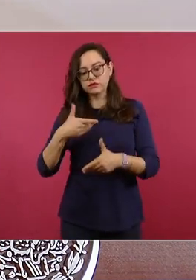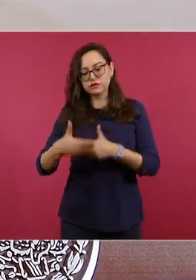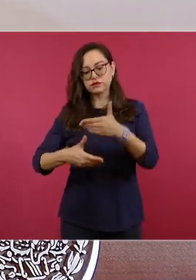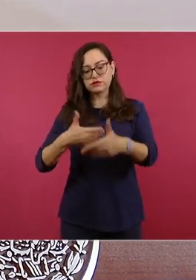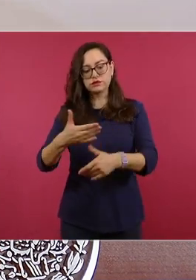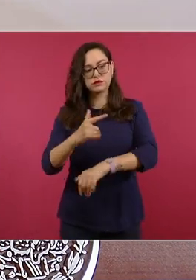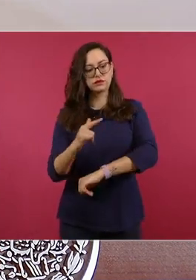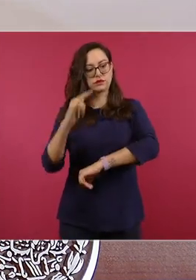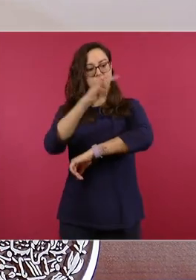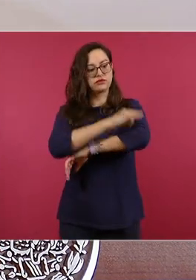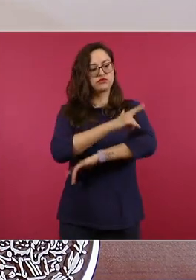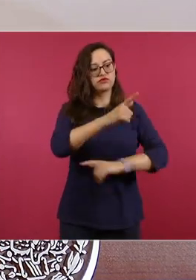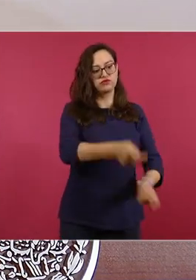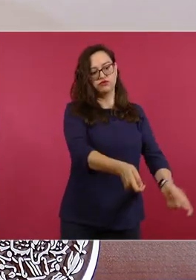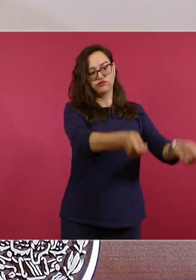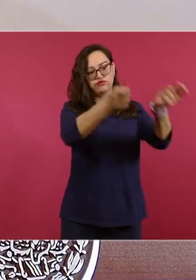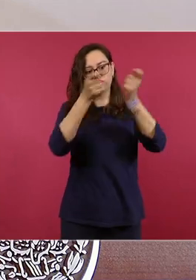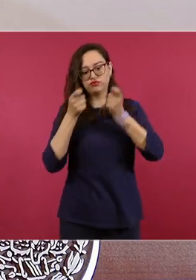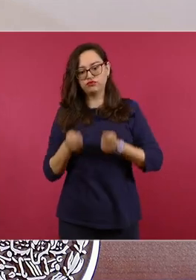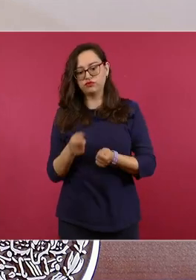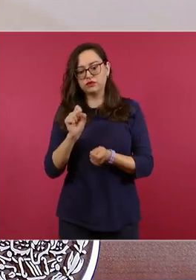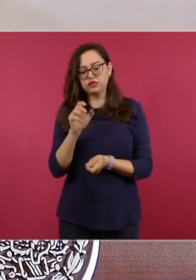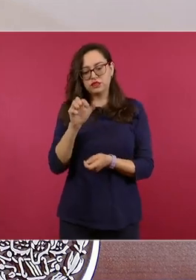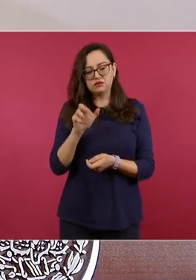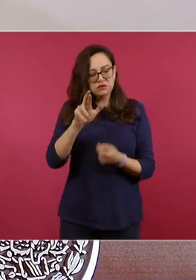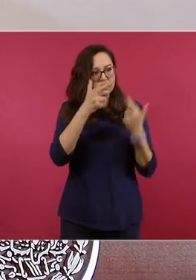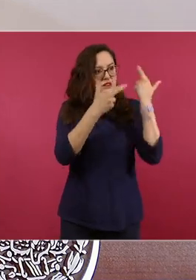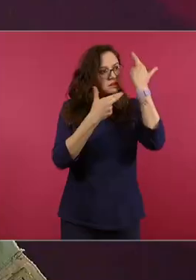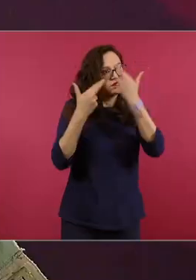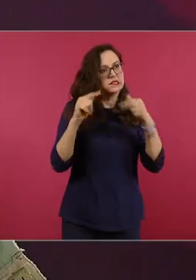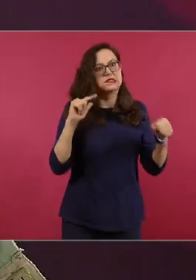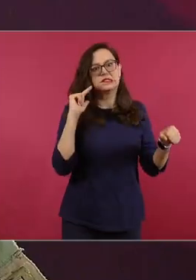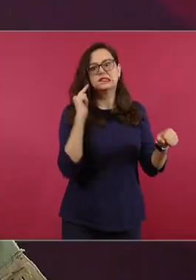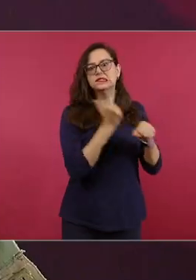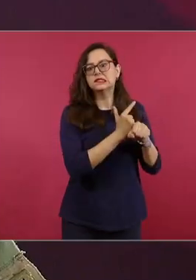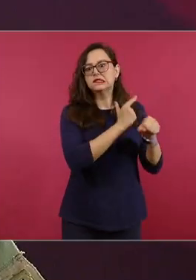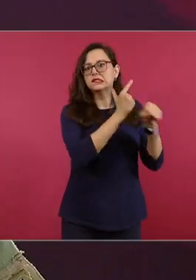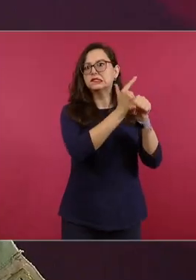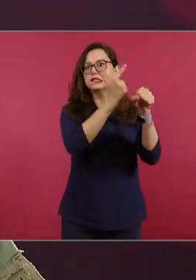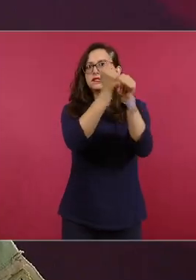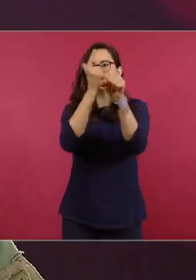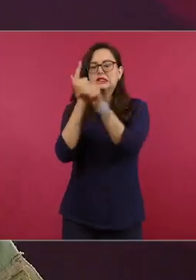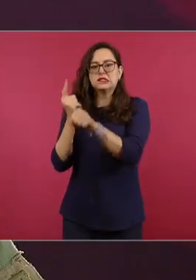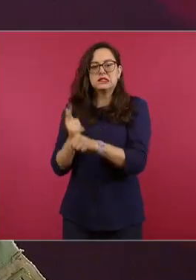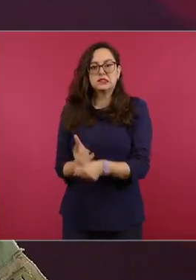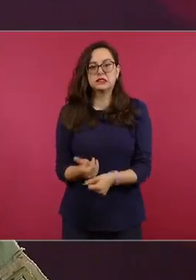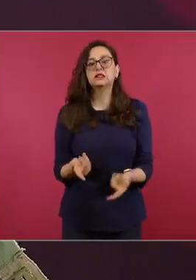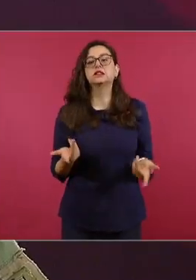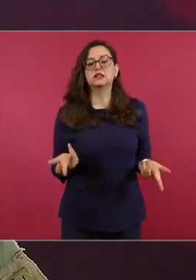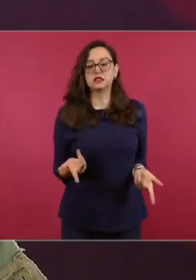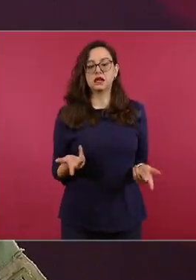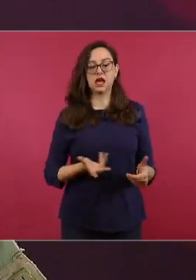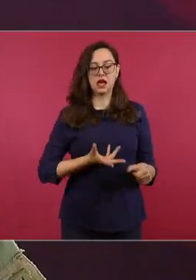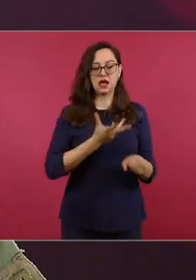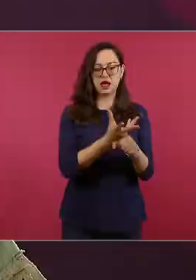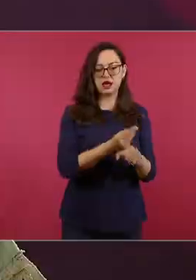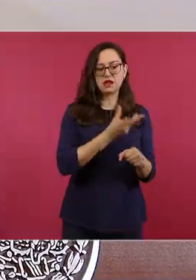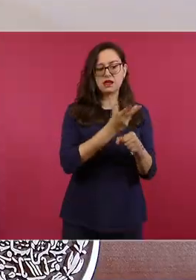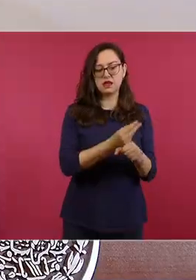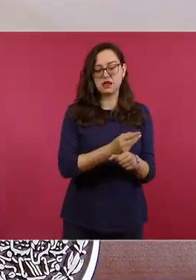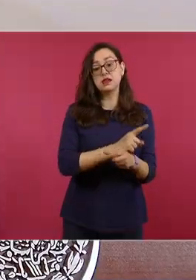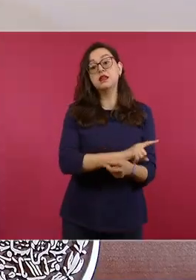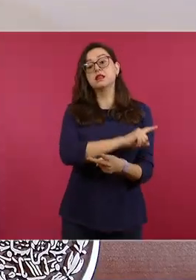el actual director, el almirante Rivera Parga, que nos va a informar